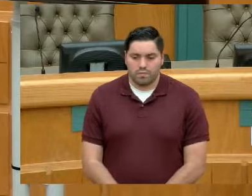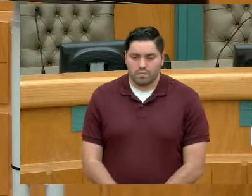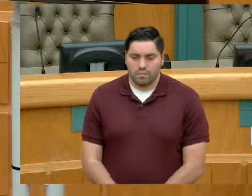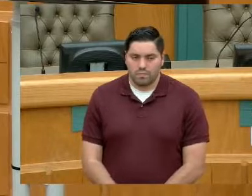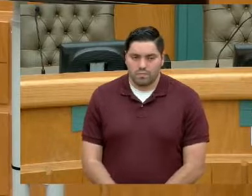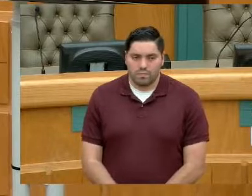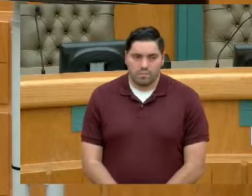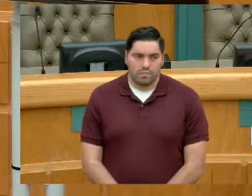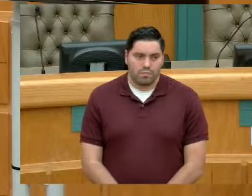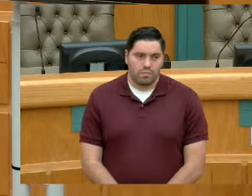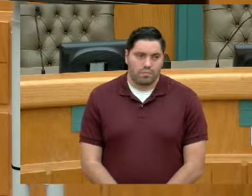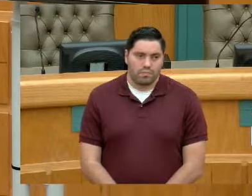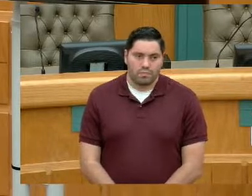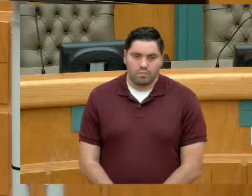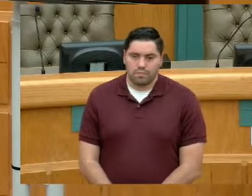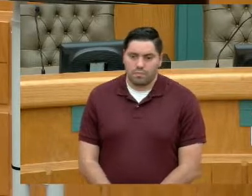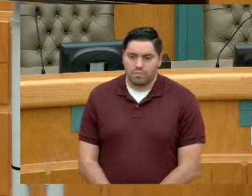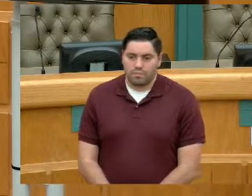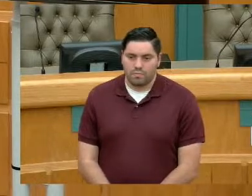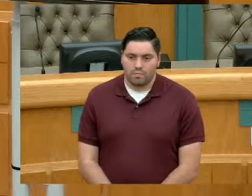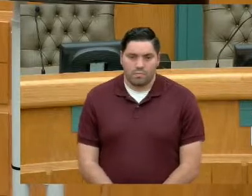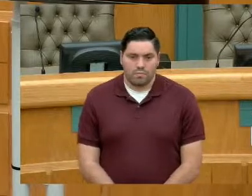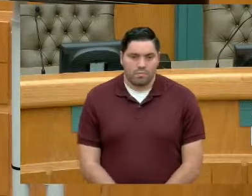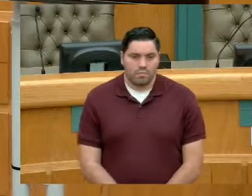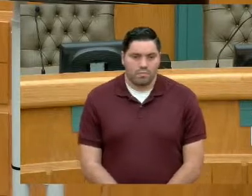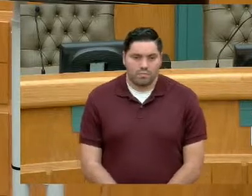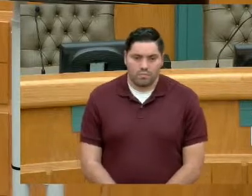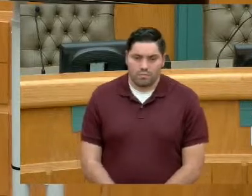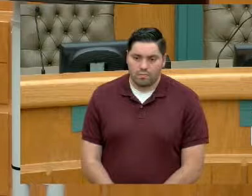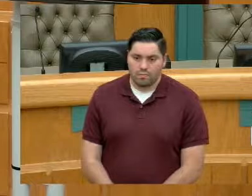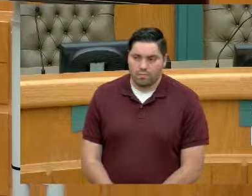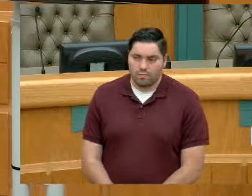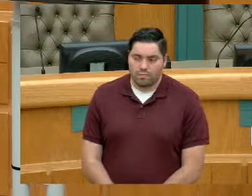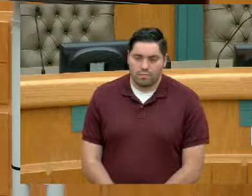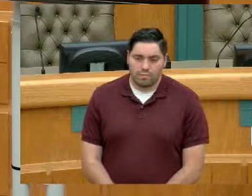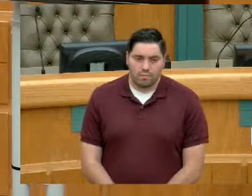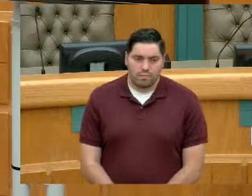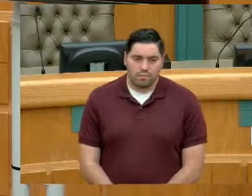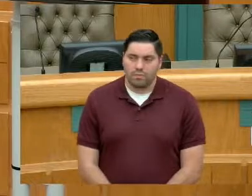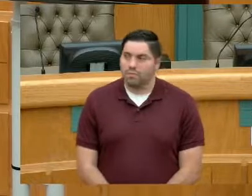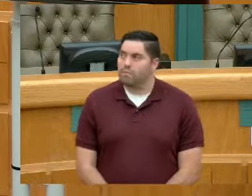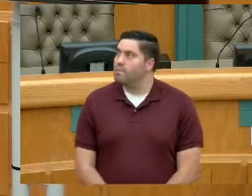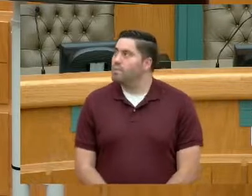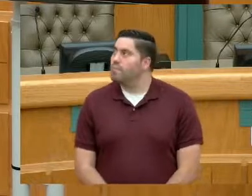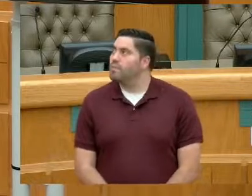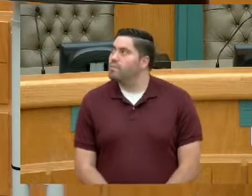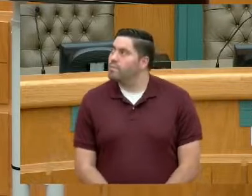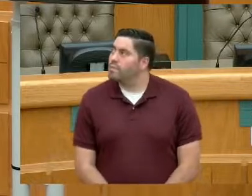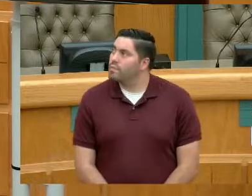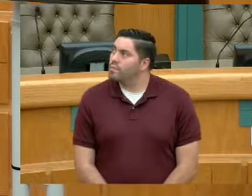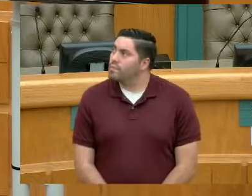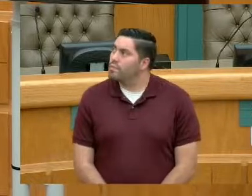512-883-2400. En los próximos días esperamos contar con el sistema de pruebas Panther. Este sistema aumenta nuestra capacidad para